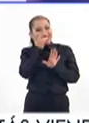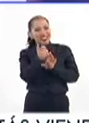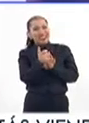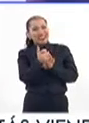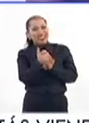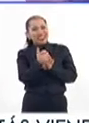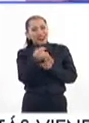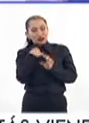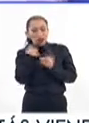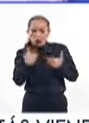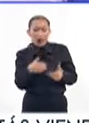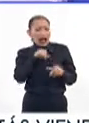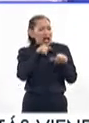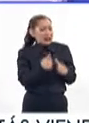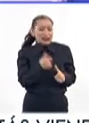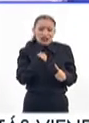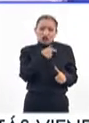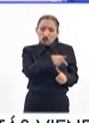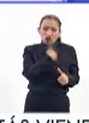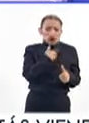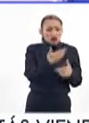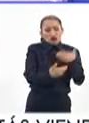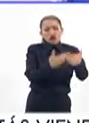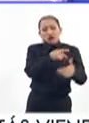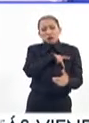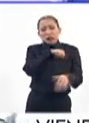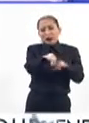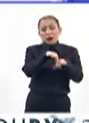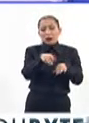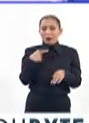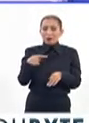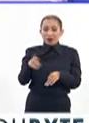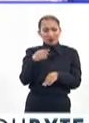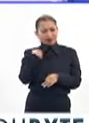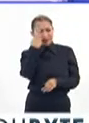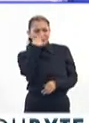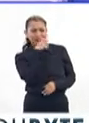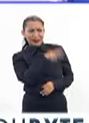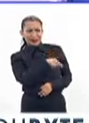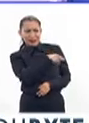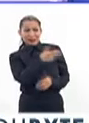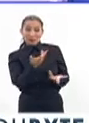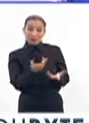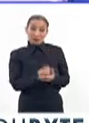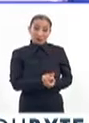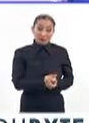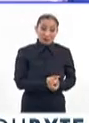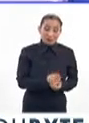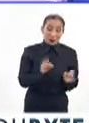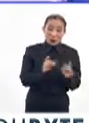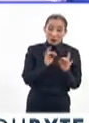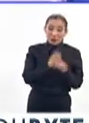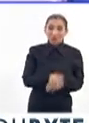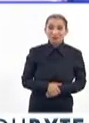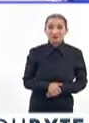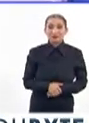decir que si soy artista y esta es una carrera. Yo pienso que llegué un poco. Tiene un elemento artístico,